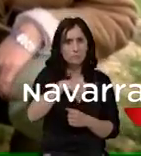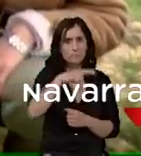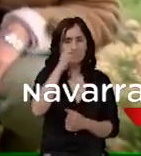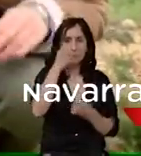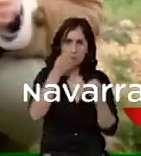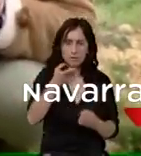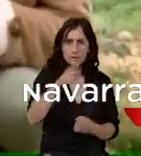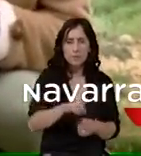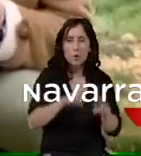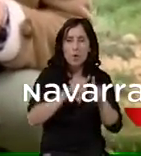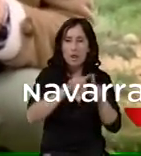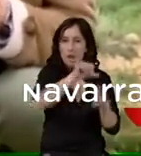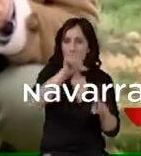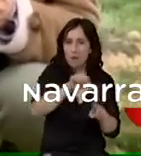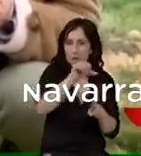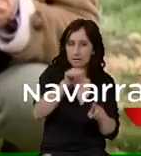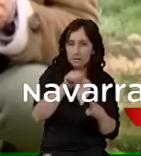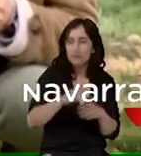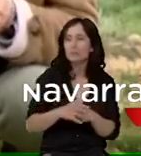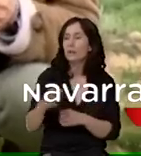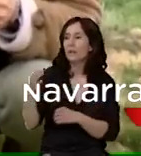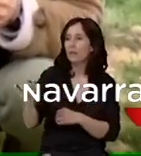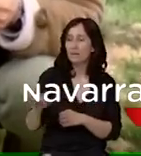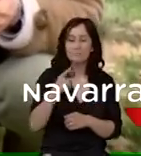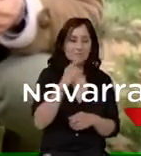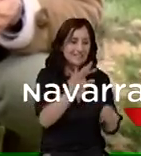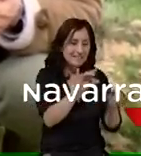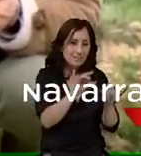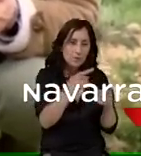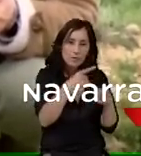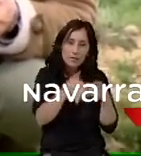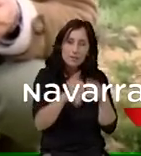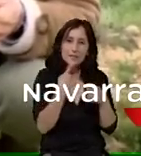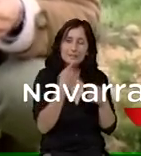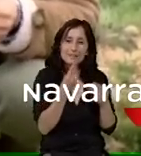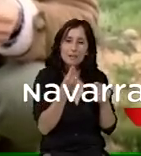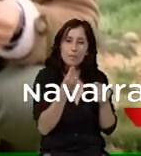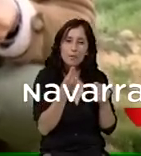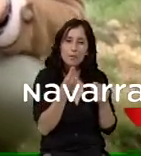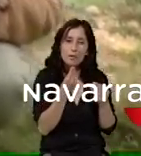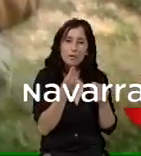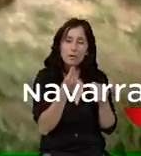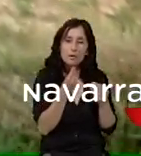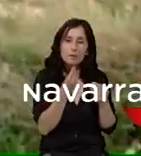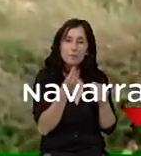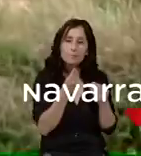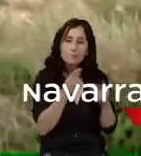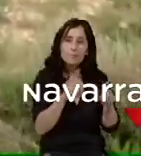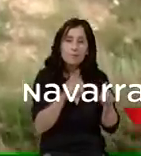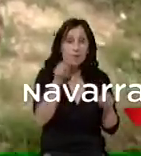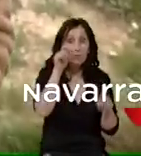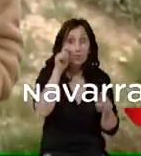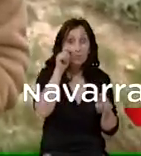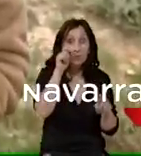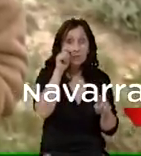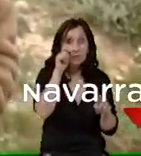produce mucho aceite. El tacto es diferente, es algo que también hacemos con los turistas, con